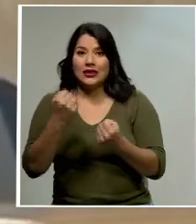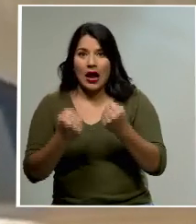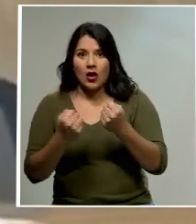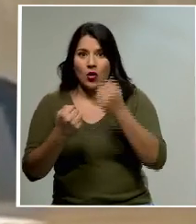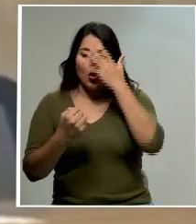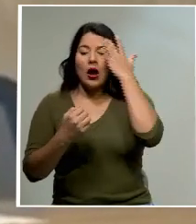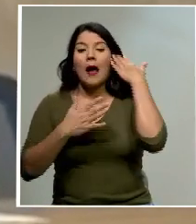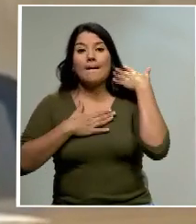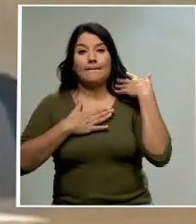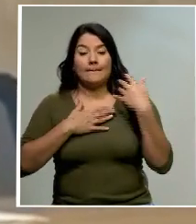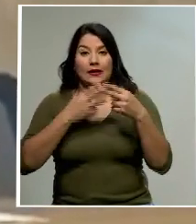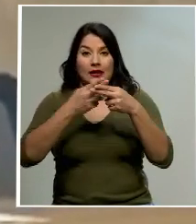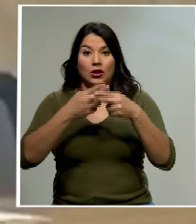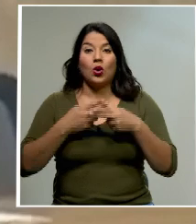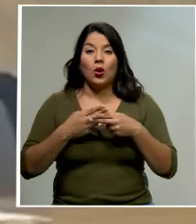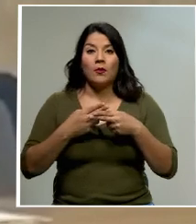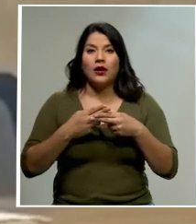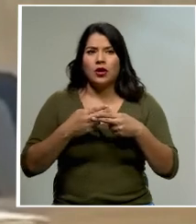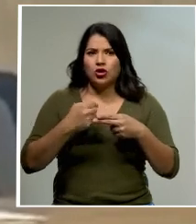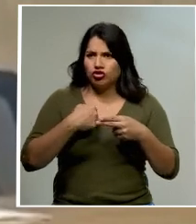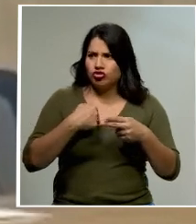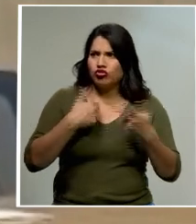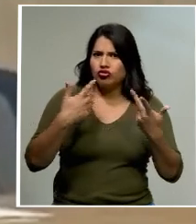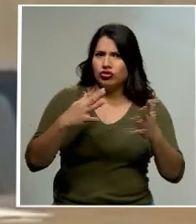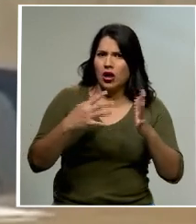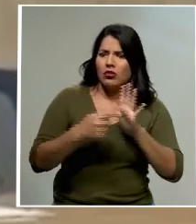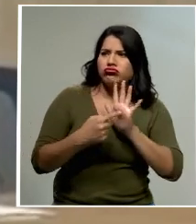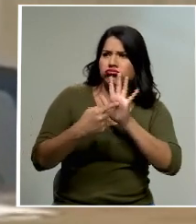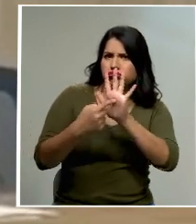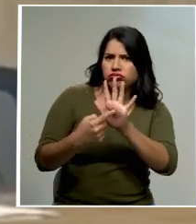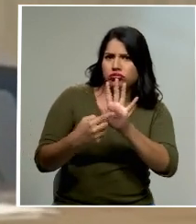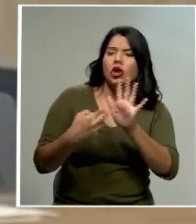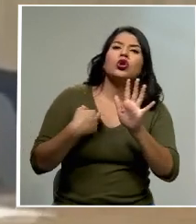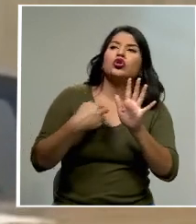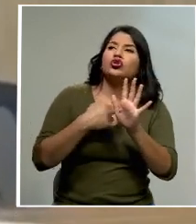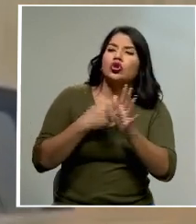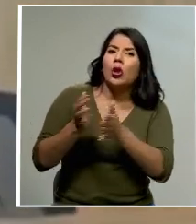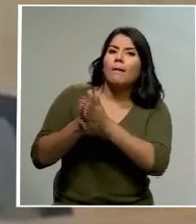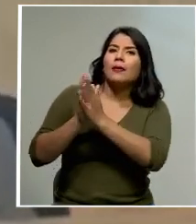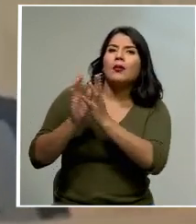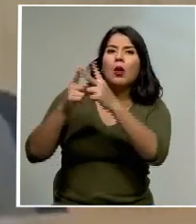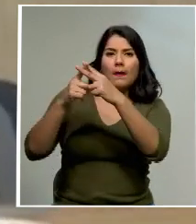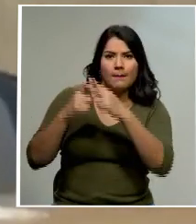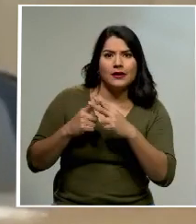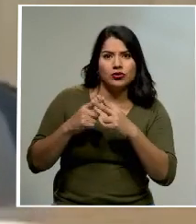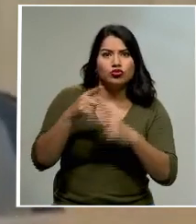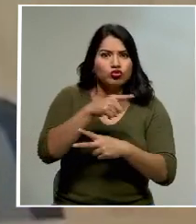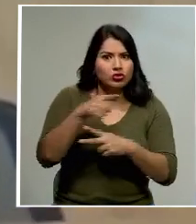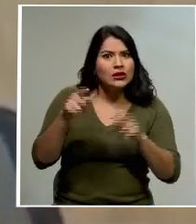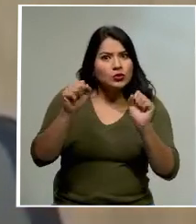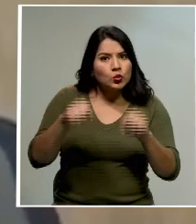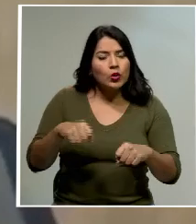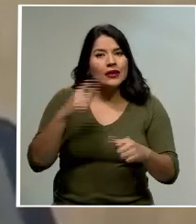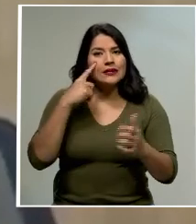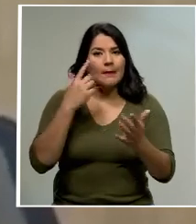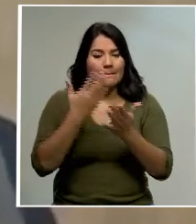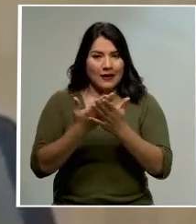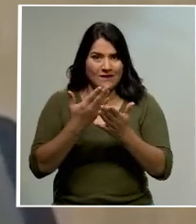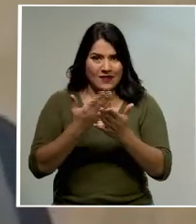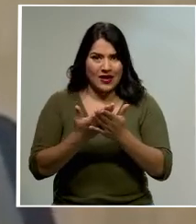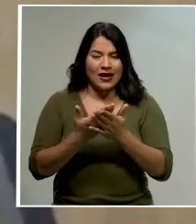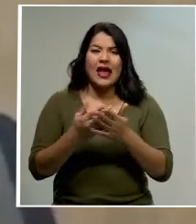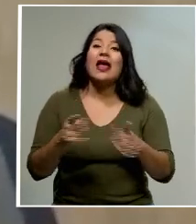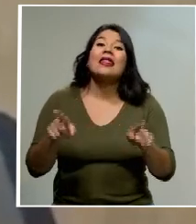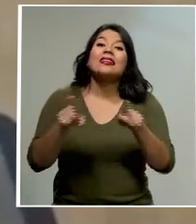personal, demostrables con múltiples créditos que pueden constatar el origen de los fondos. Desde hace